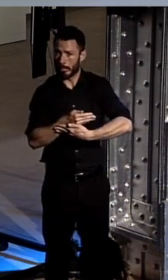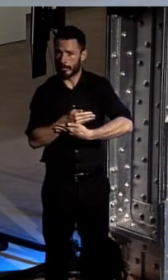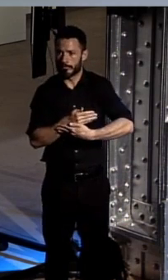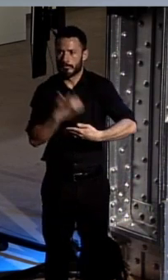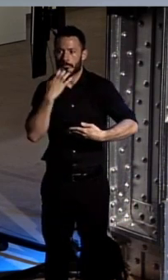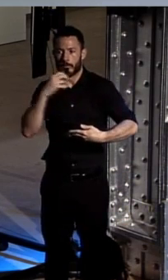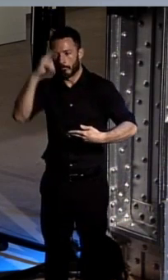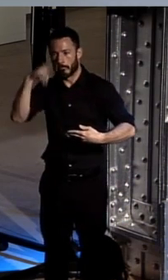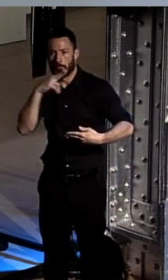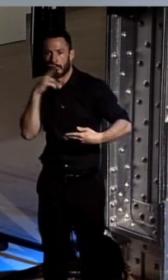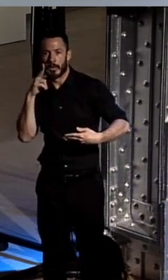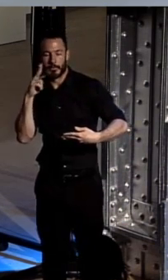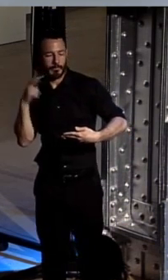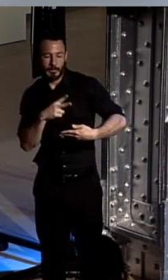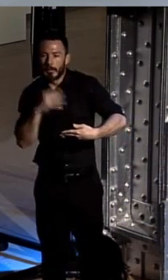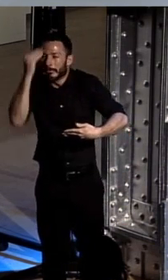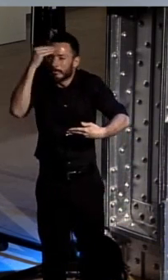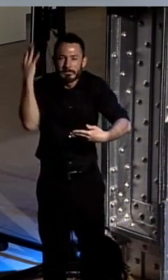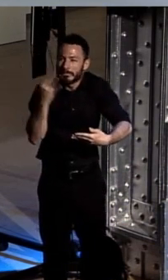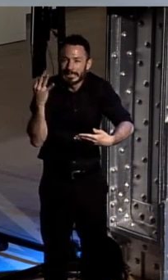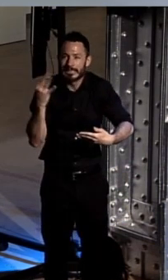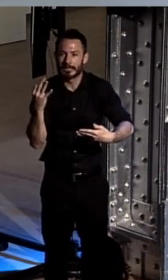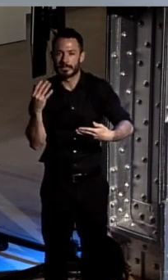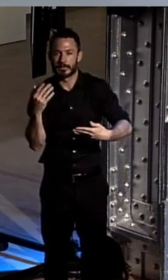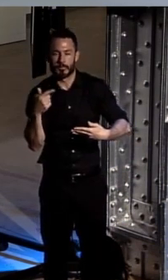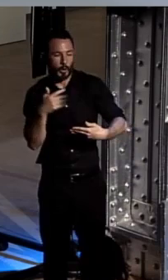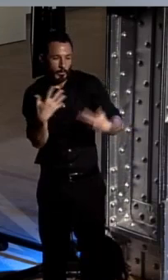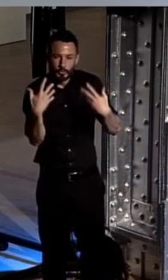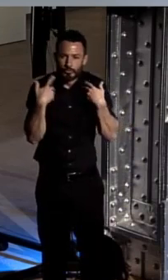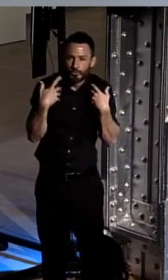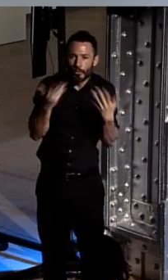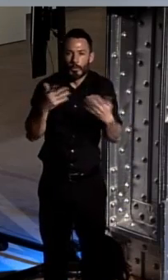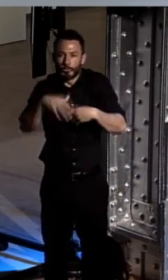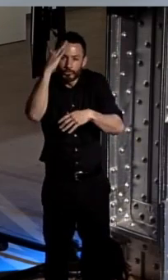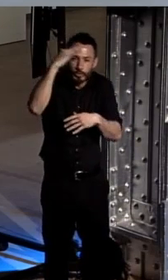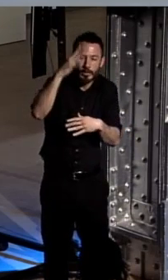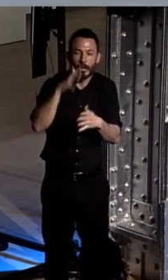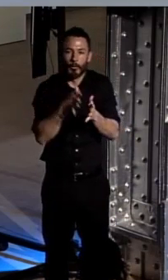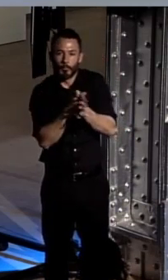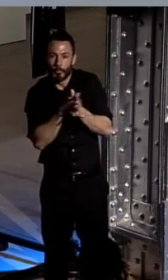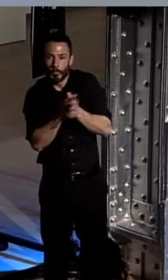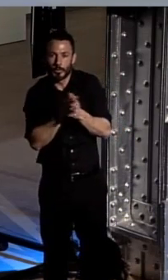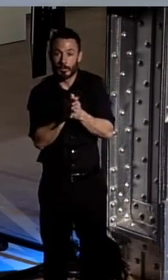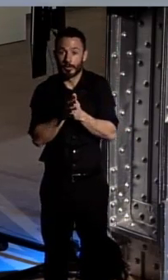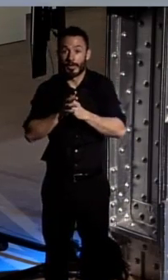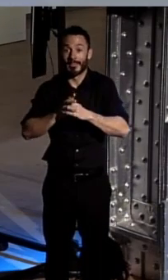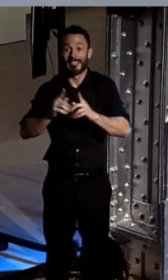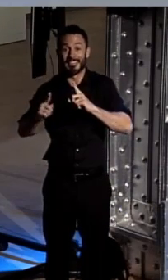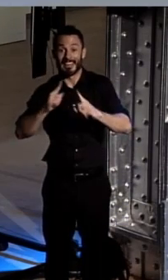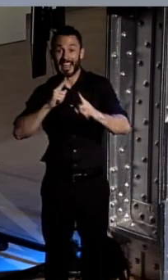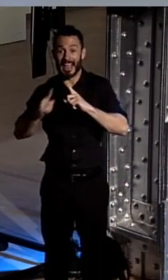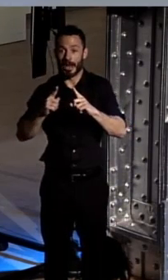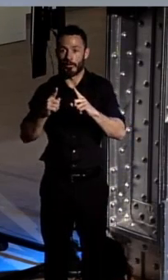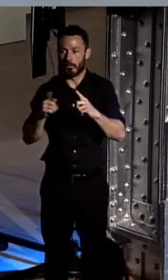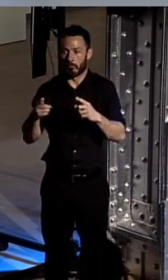padre que tiene un hijo anhela saber qué es lo que está pensando, qué desea, qué sufre, qué lo motiva, qué sueña. Y ese diálogo, que entre nosotros es un